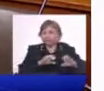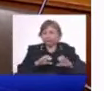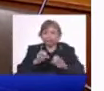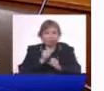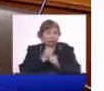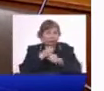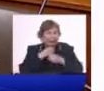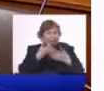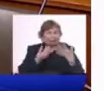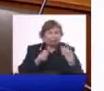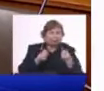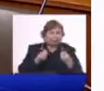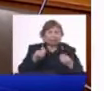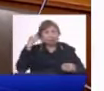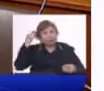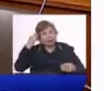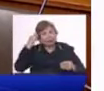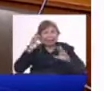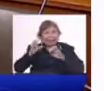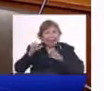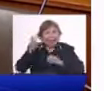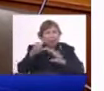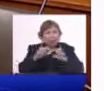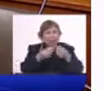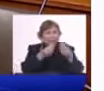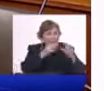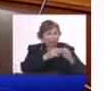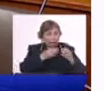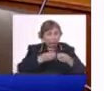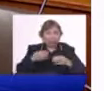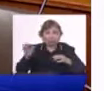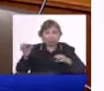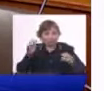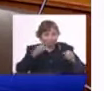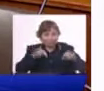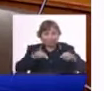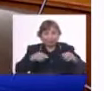políticas que tienen los diversos partidos que integramos aquí